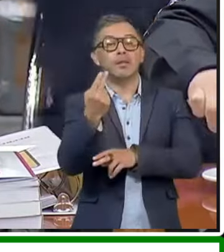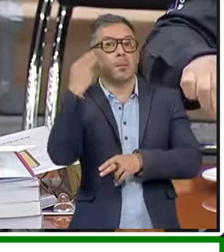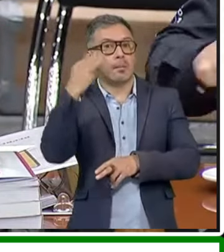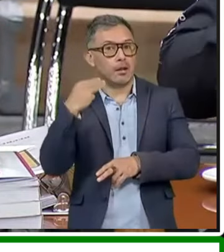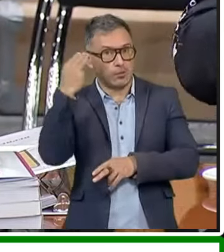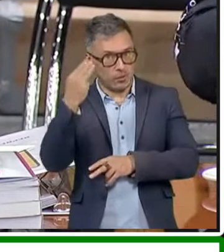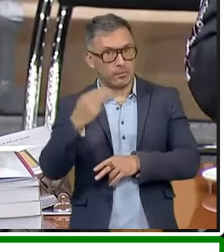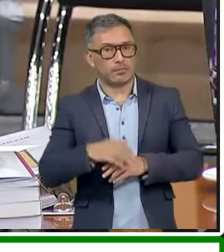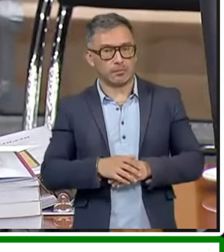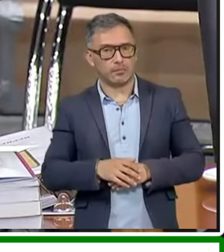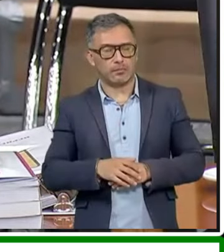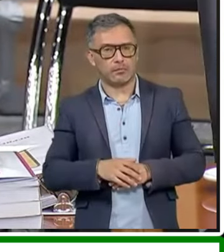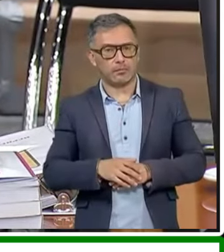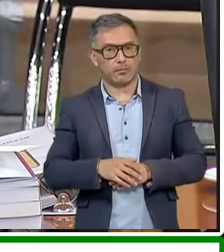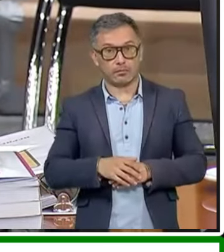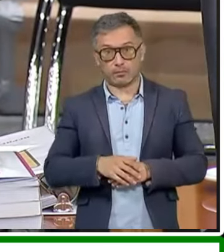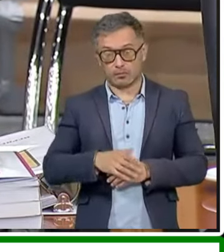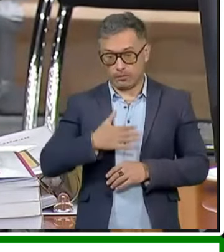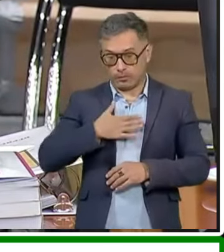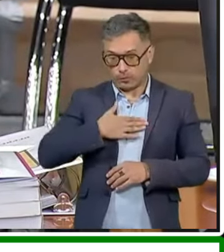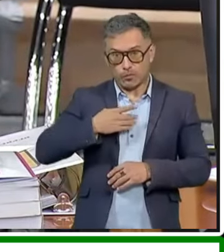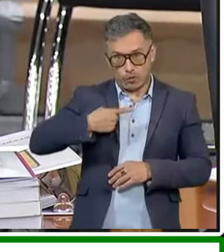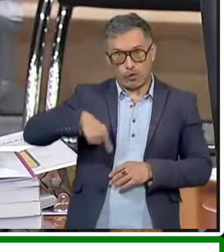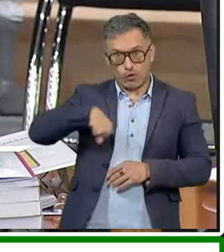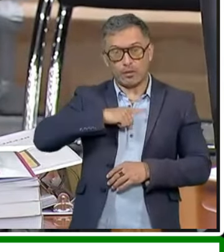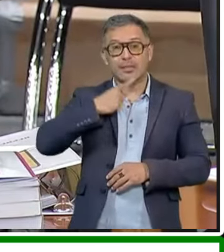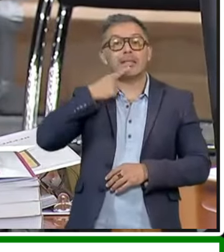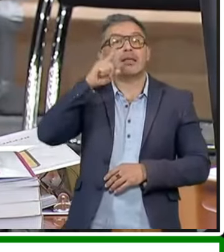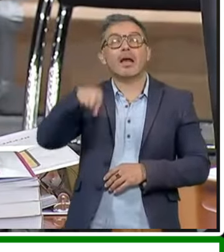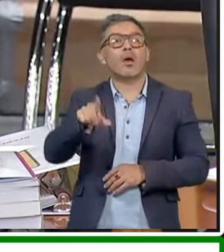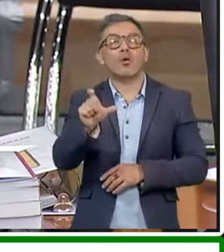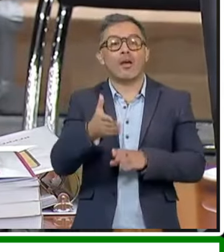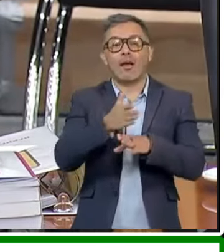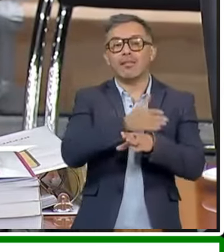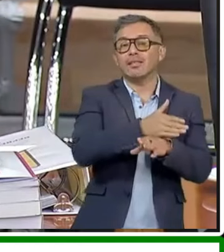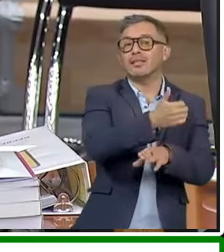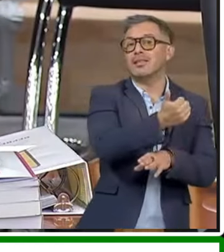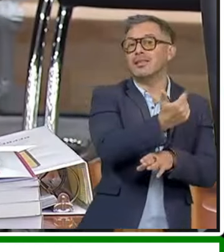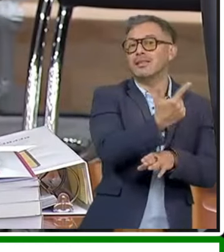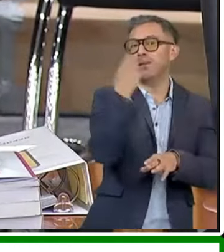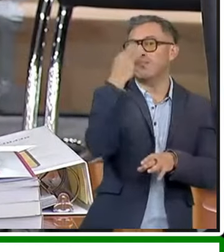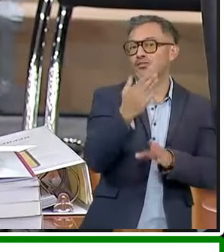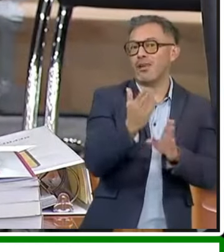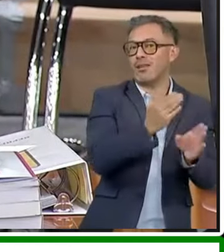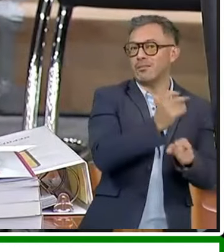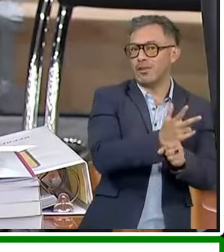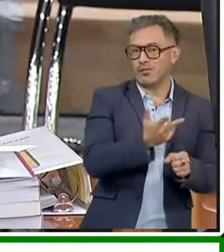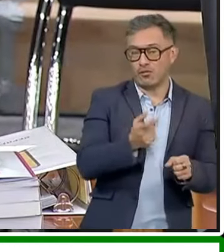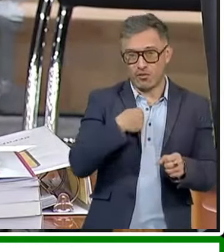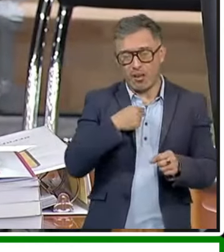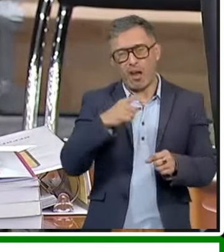cuando nosotros presentamos las quejas desde el 6 y 7 de marzo. No vinimos aquí nunca a renegar y a estar con